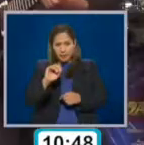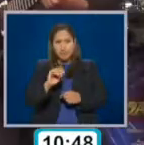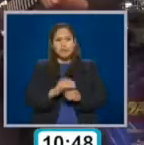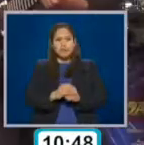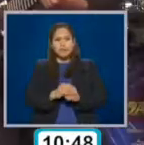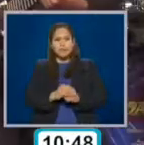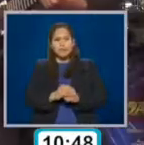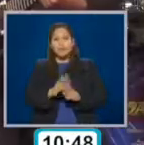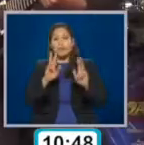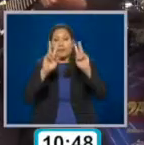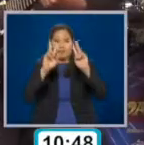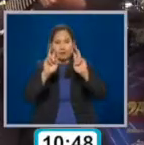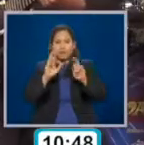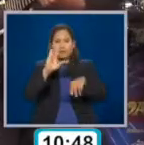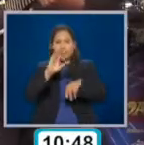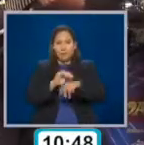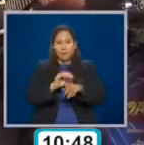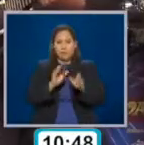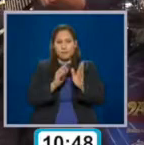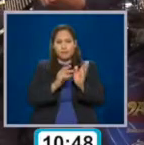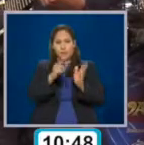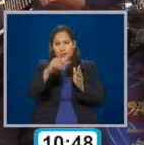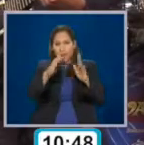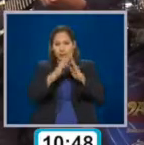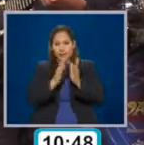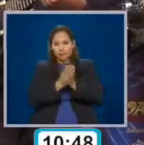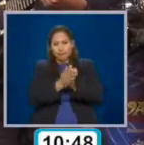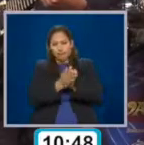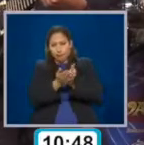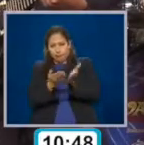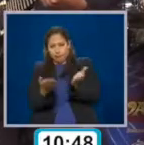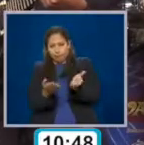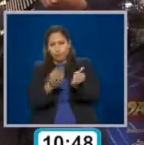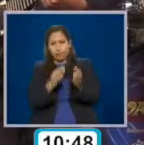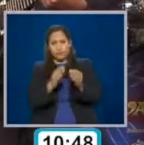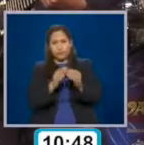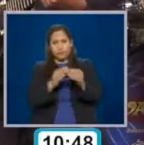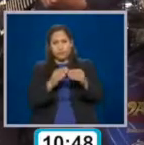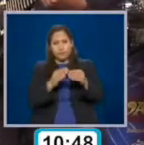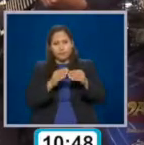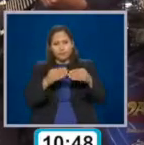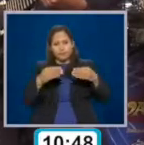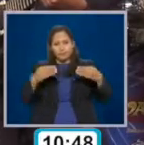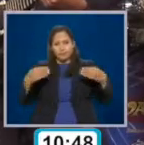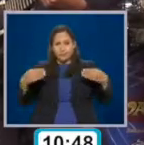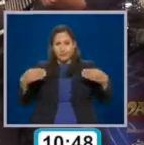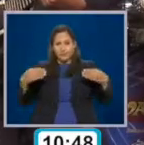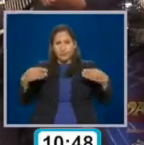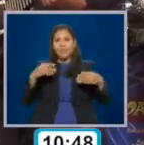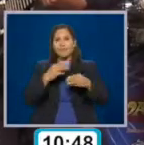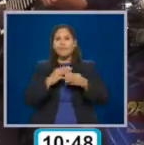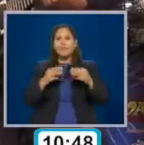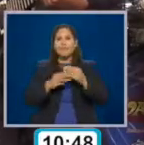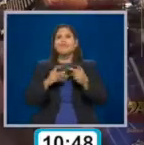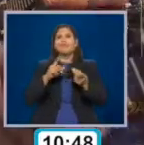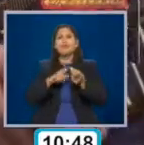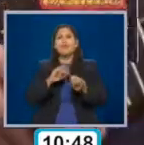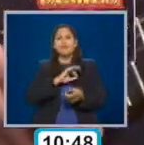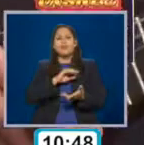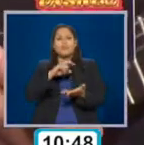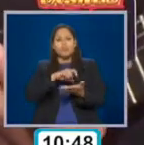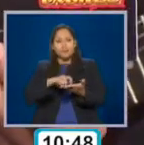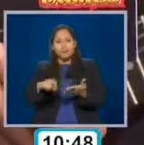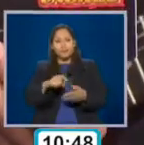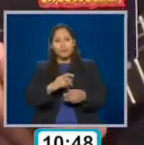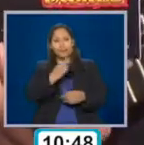grandes temas que son, permítanme, señora ya en casita, abrirlo para que chequen a los muchachos. Ahí está el material discográfico. ¿Dónde lo podemos conseguir?